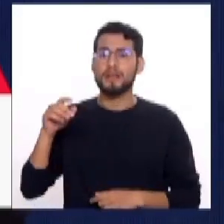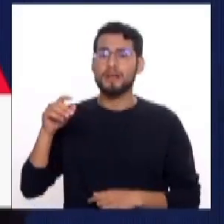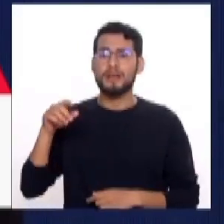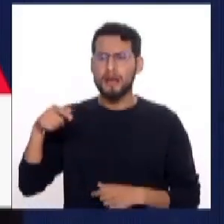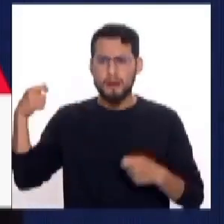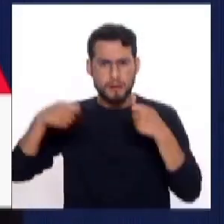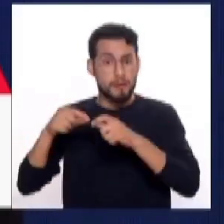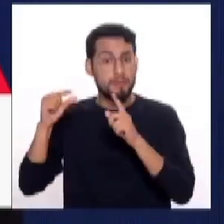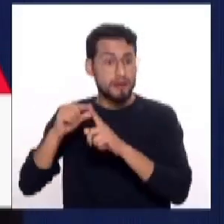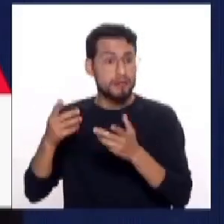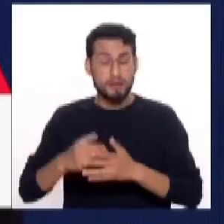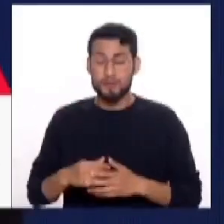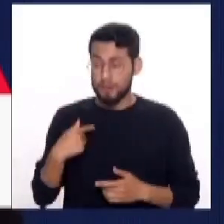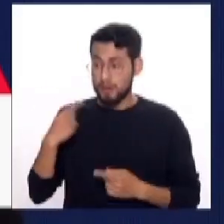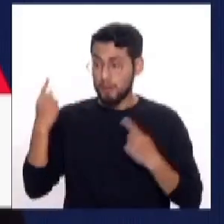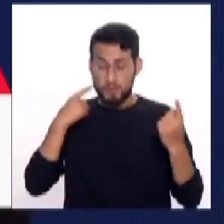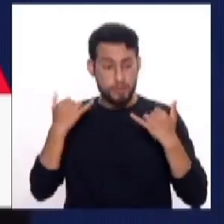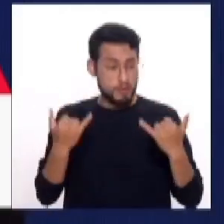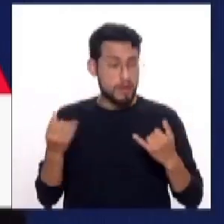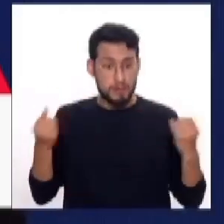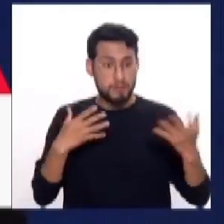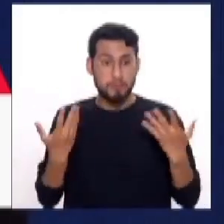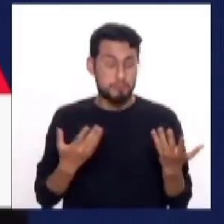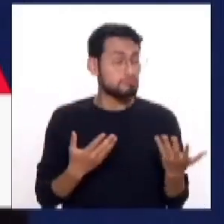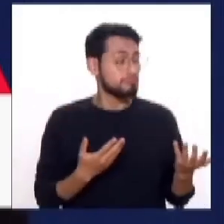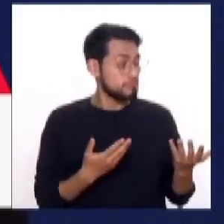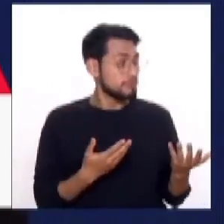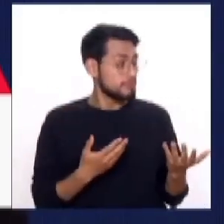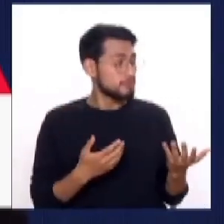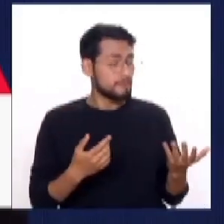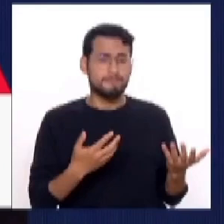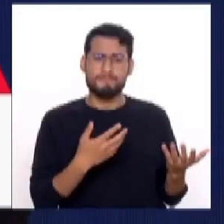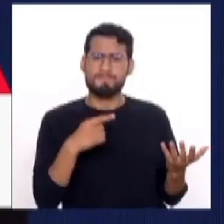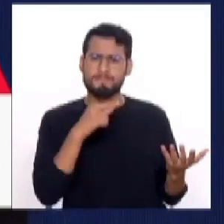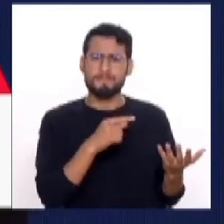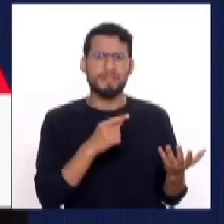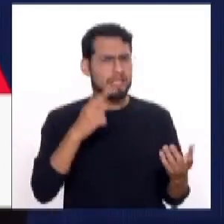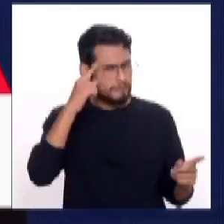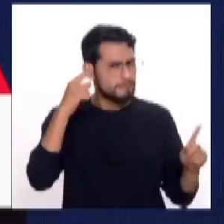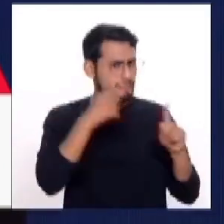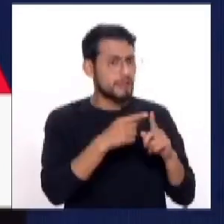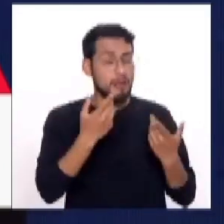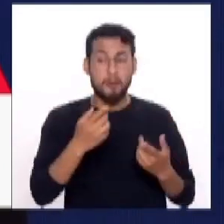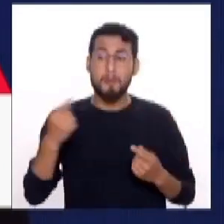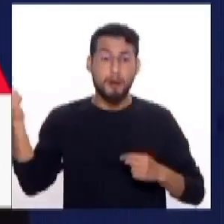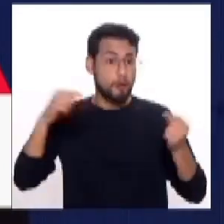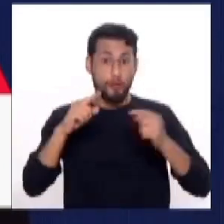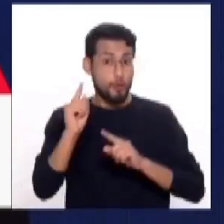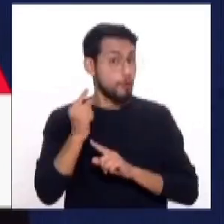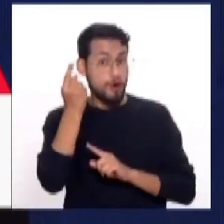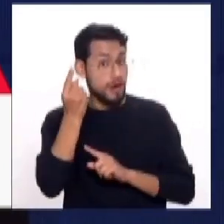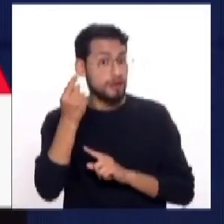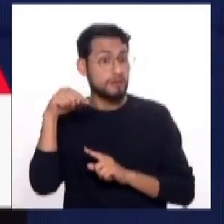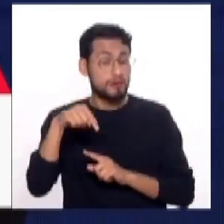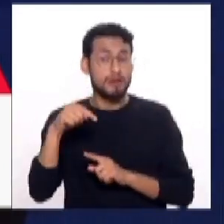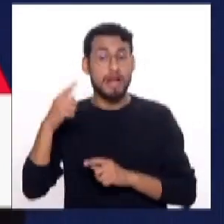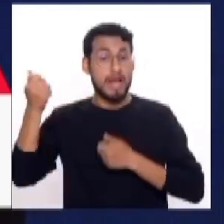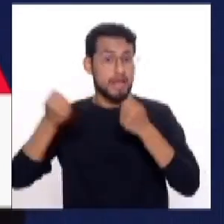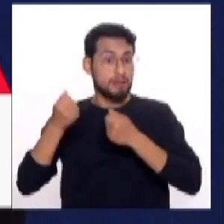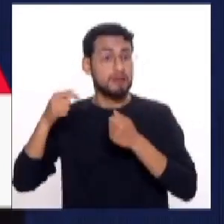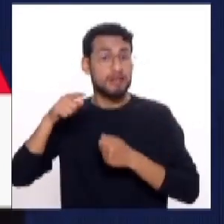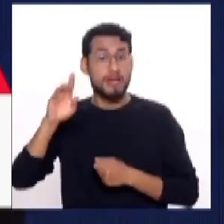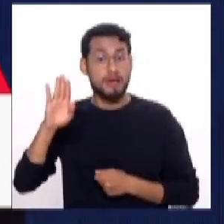y las palabras que hemos oído esta mañana entonces son las ideas que han venido no solamente de la